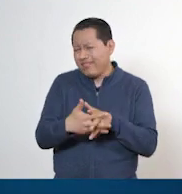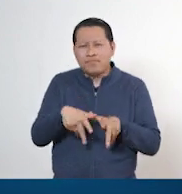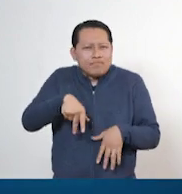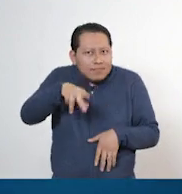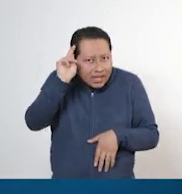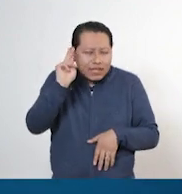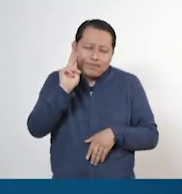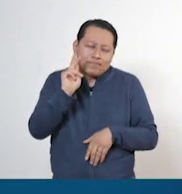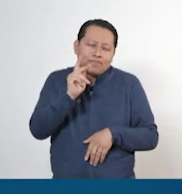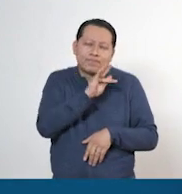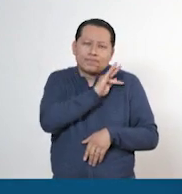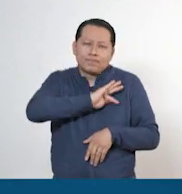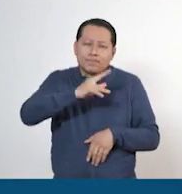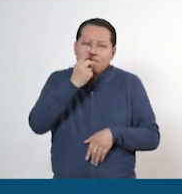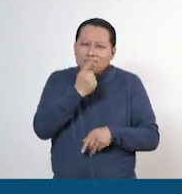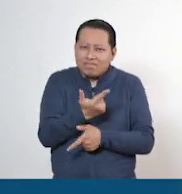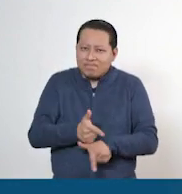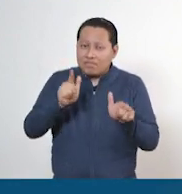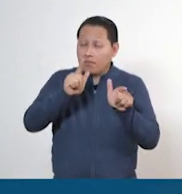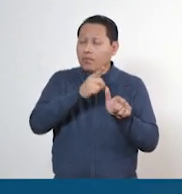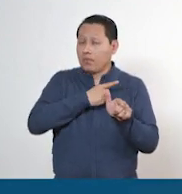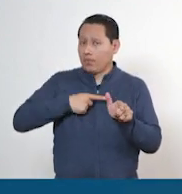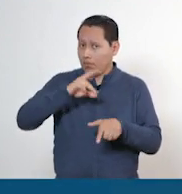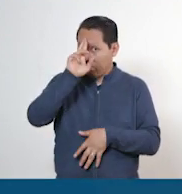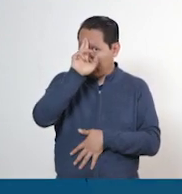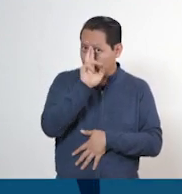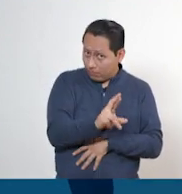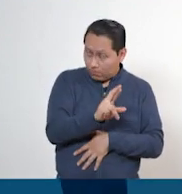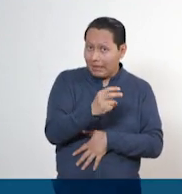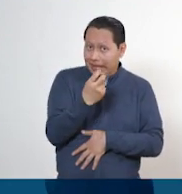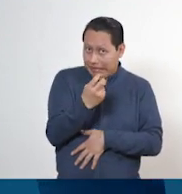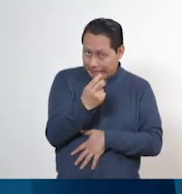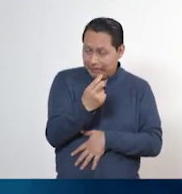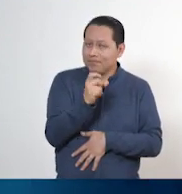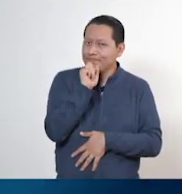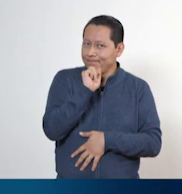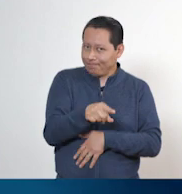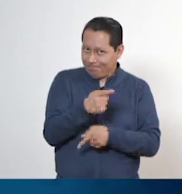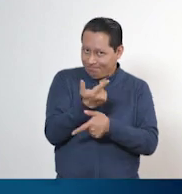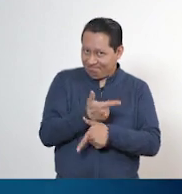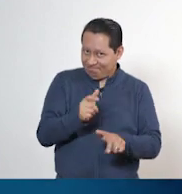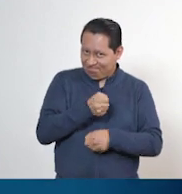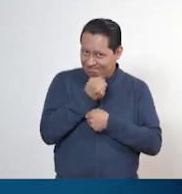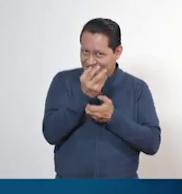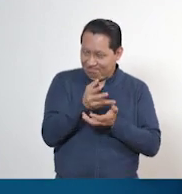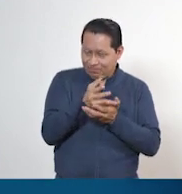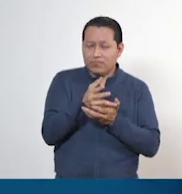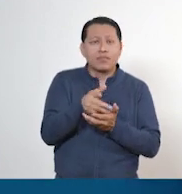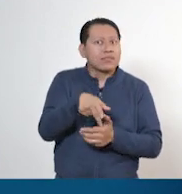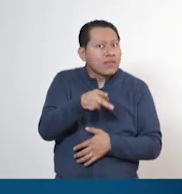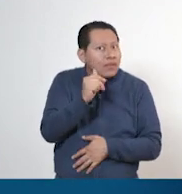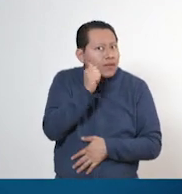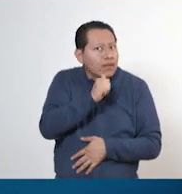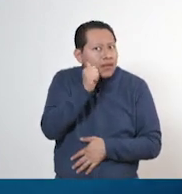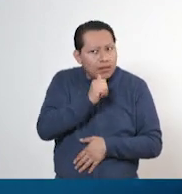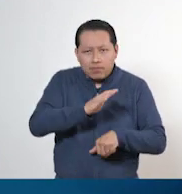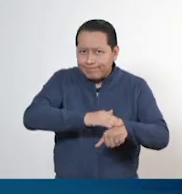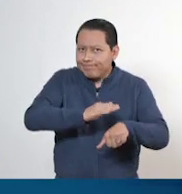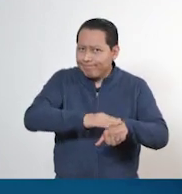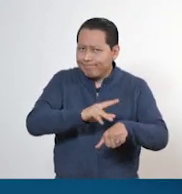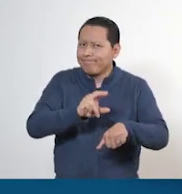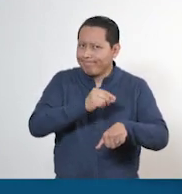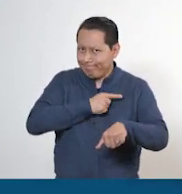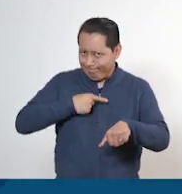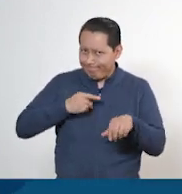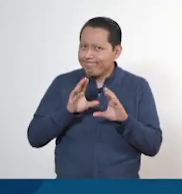que piensas y te tenemos que respetar. Esa es la libertad de expresión. Siempre y cuando no atentes contra